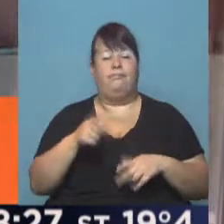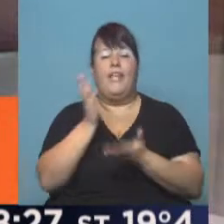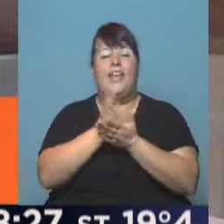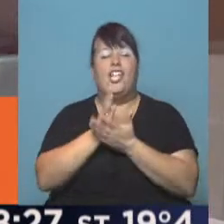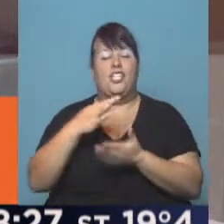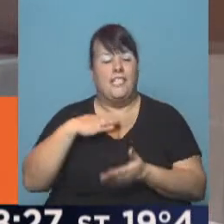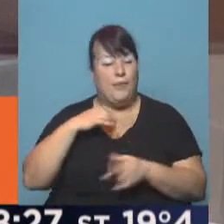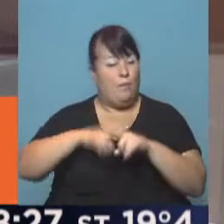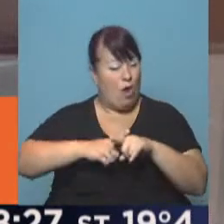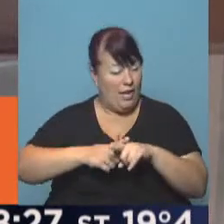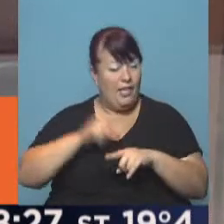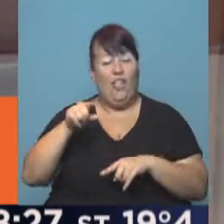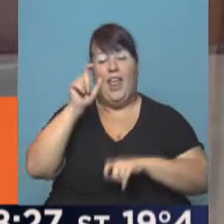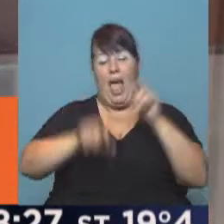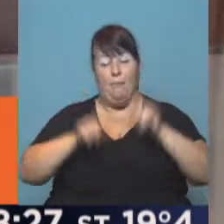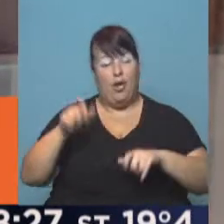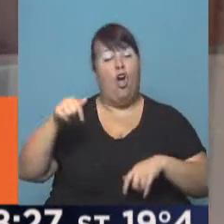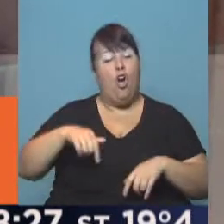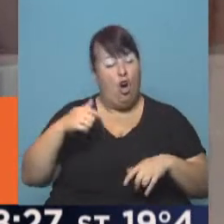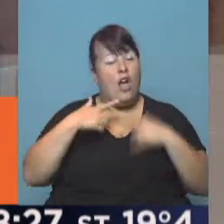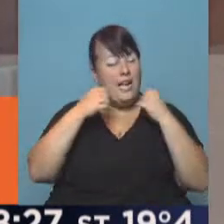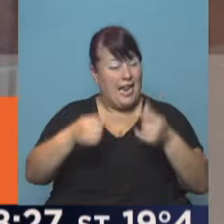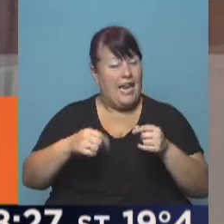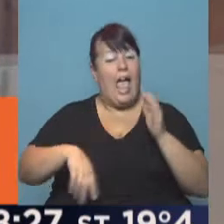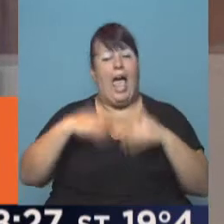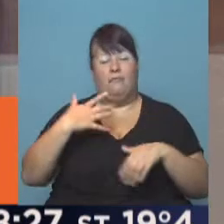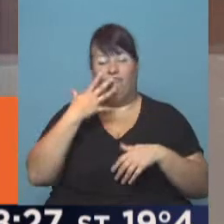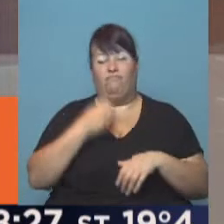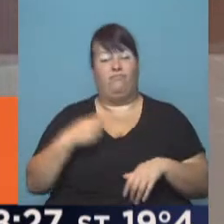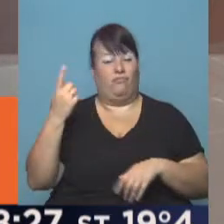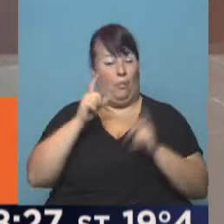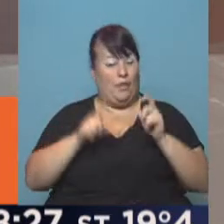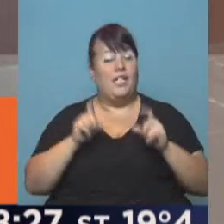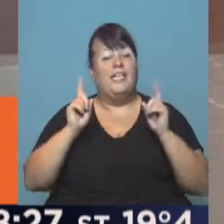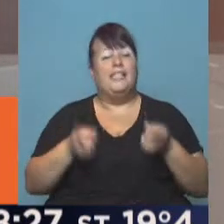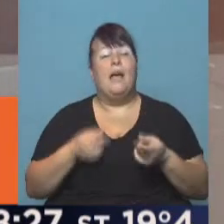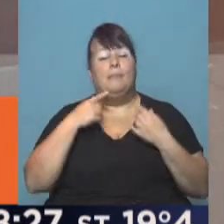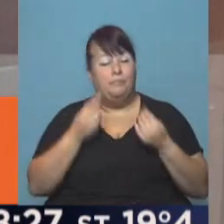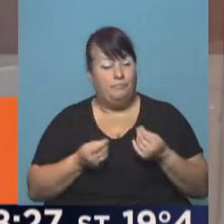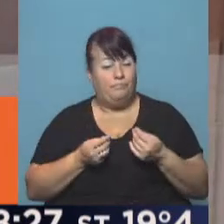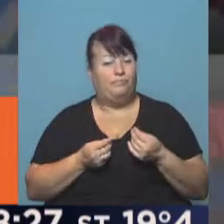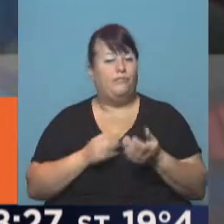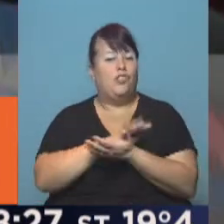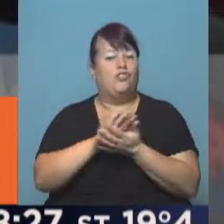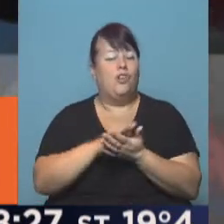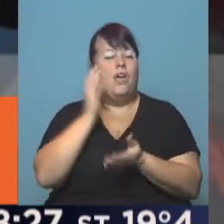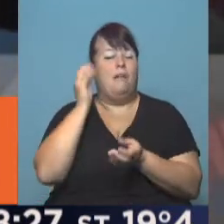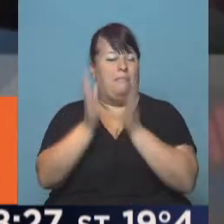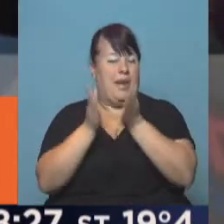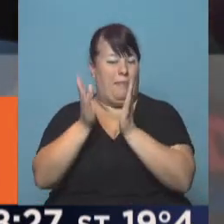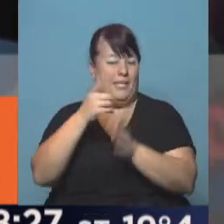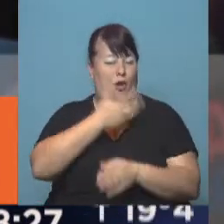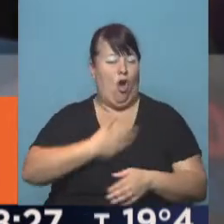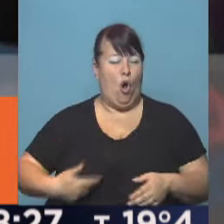derechos civiles y políticos de la población, que hoy día se manifiesta en un gran descontento social, y lo que encuentran es una respuesta represiva por parte